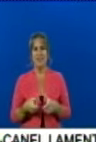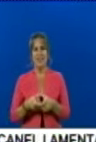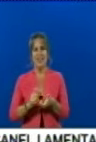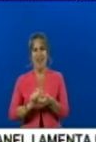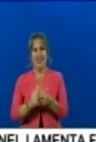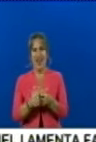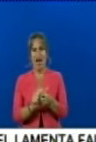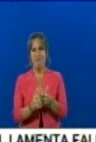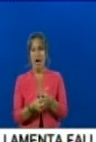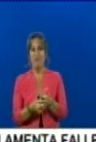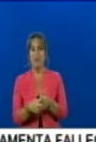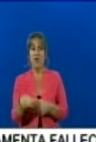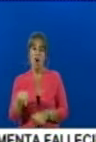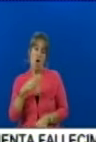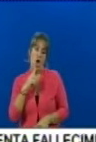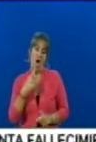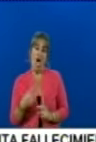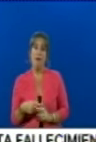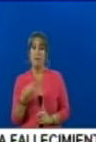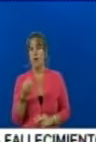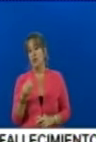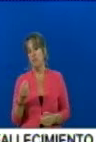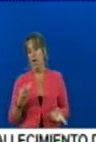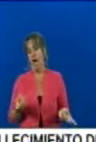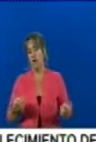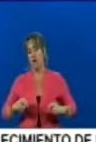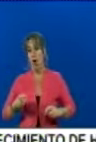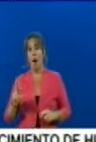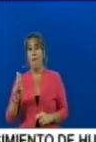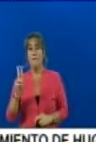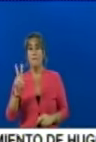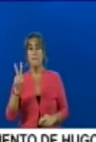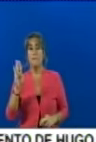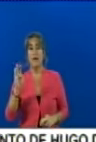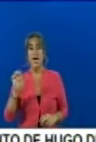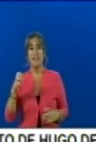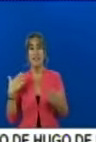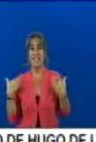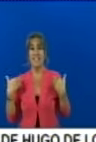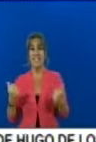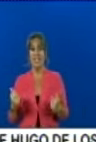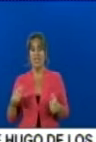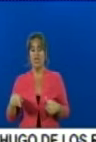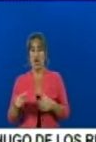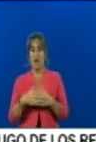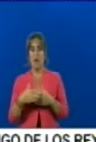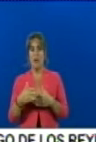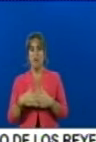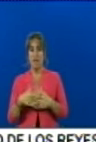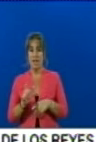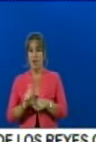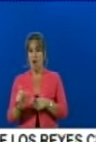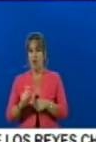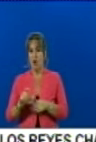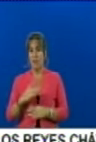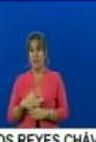distribución. Por eso tuvimos la posibilidad de compartir con Belkis Villa Tavares, directora general de la empresa Acopio Santiago, quien ofrece un